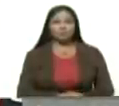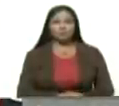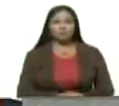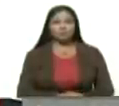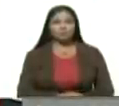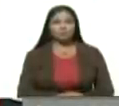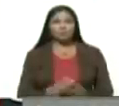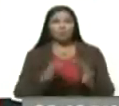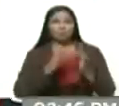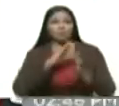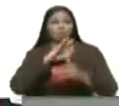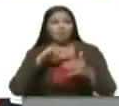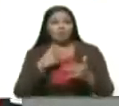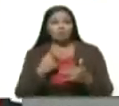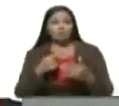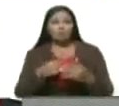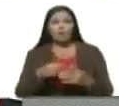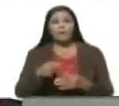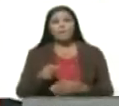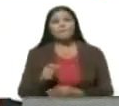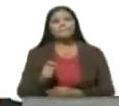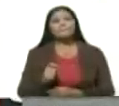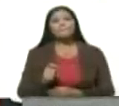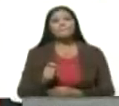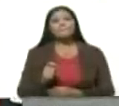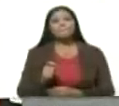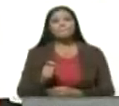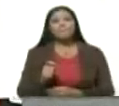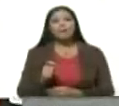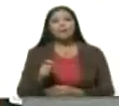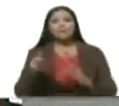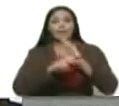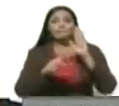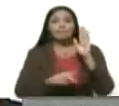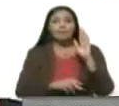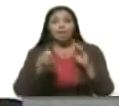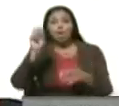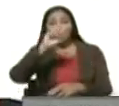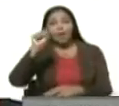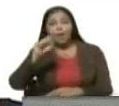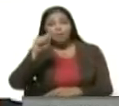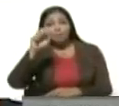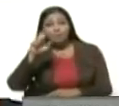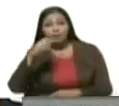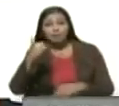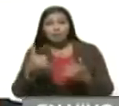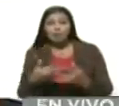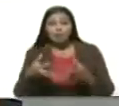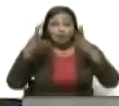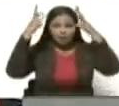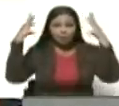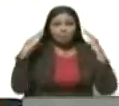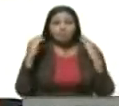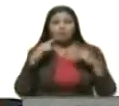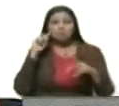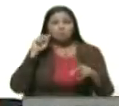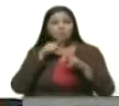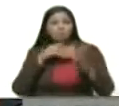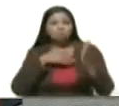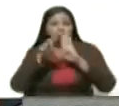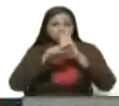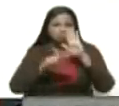El contacto lo establecemos desde el Parque del Oeste, Alí Primera. A esta hora la Dirección Nacional del Partido Socialista Unido de Venezuela define